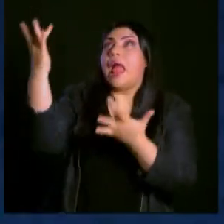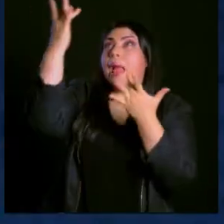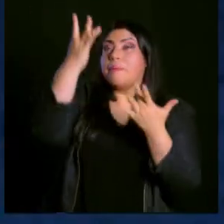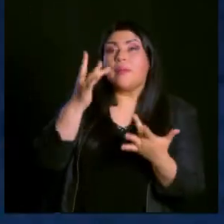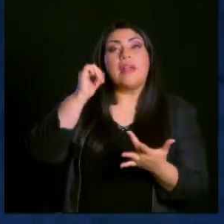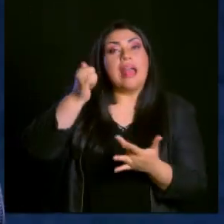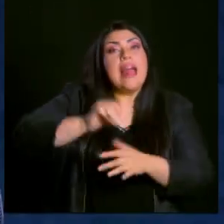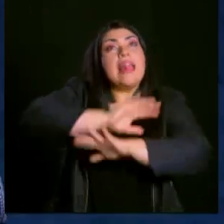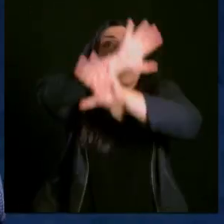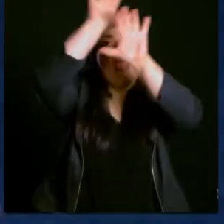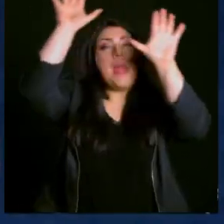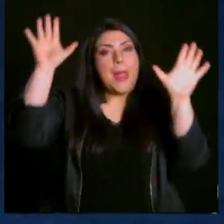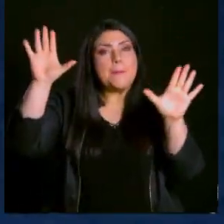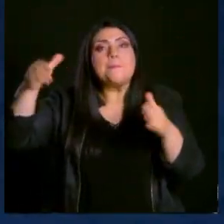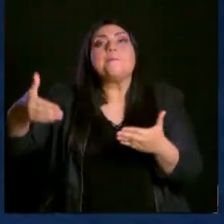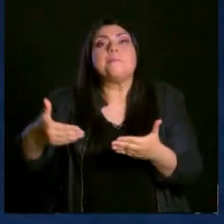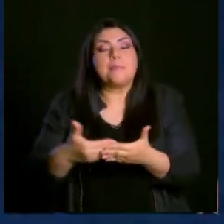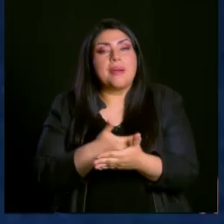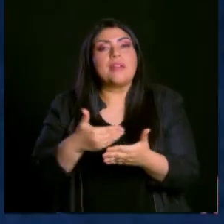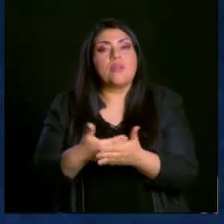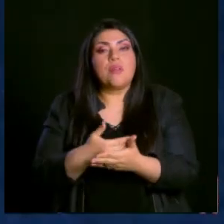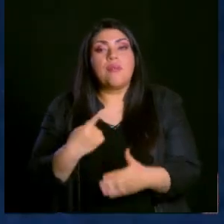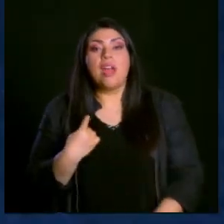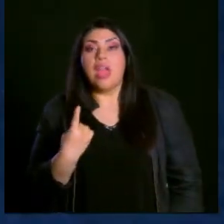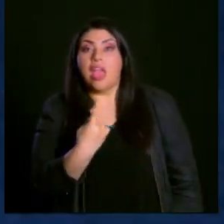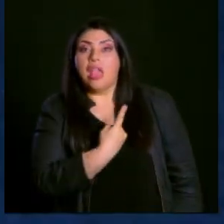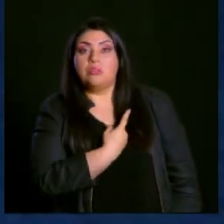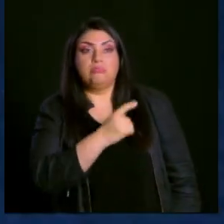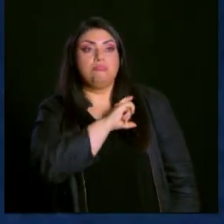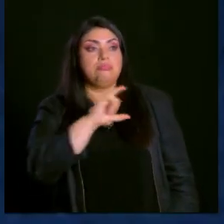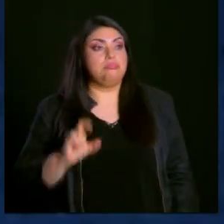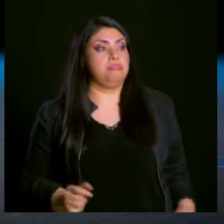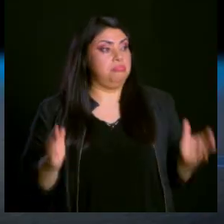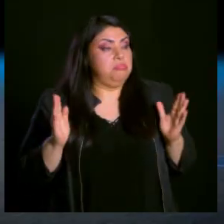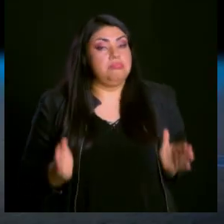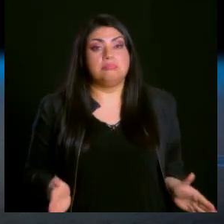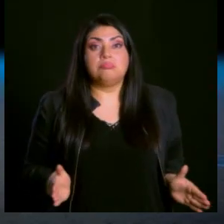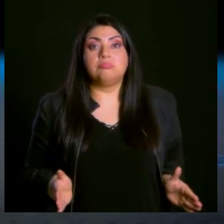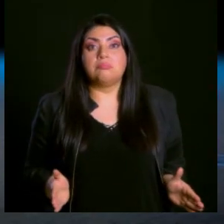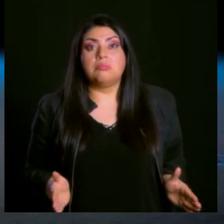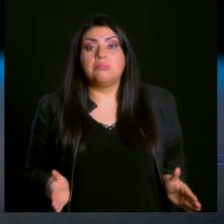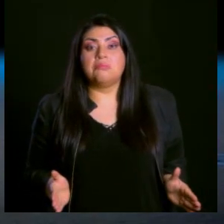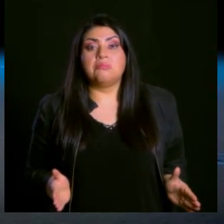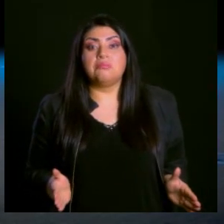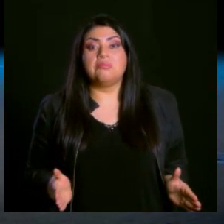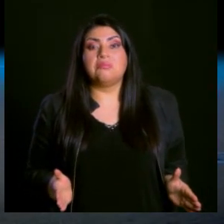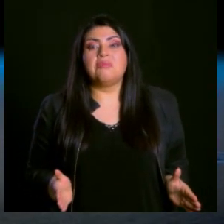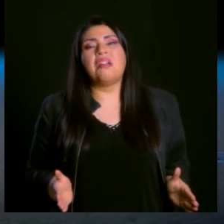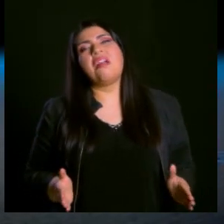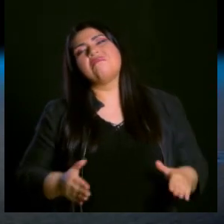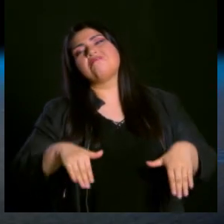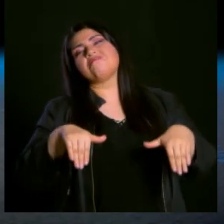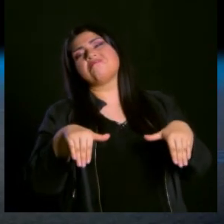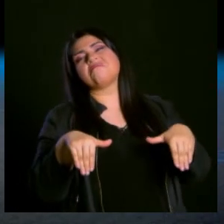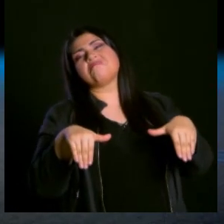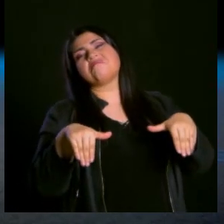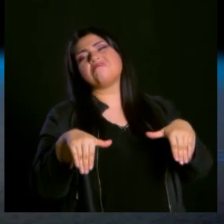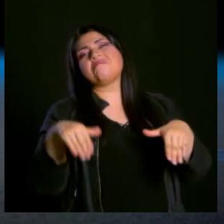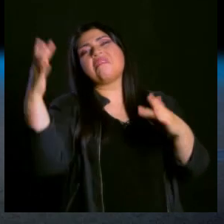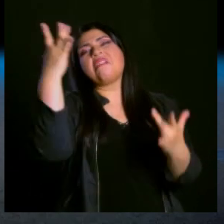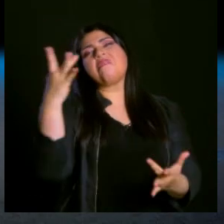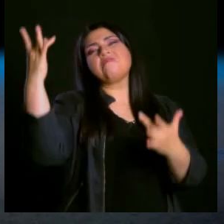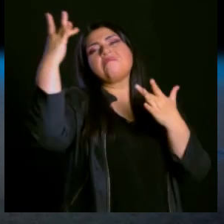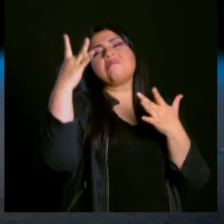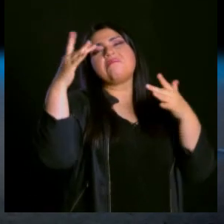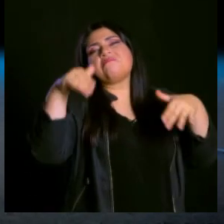se renueva cada mañana y nosotros como cristianos muchas veces nos estamos confortables en esa posición de misericordia